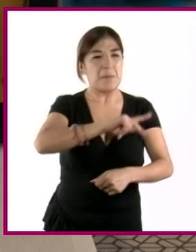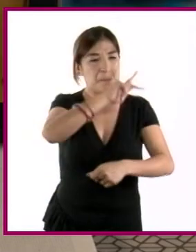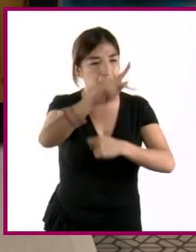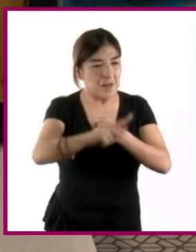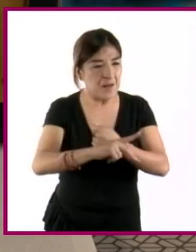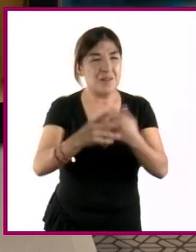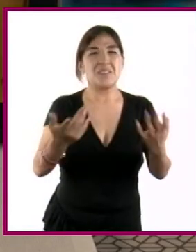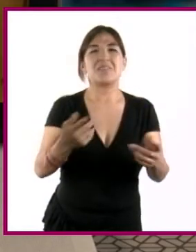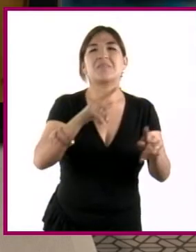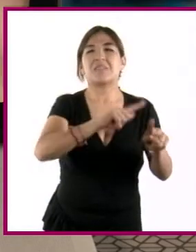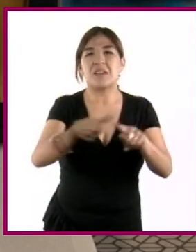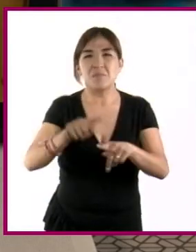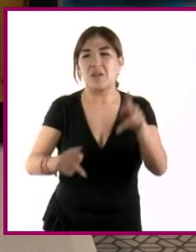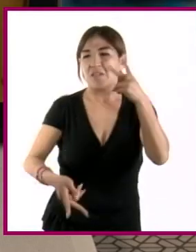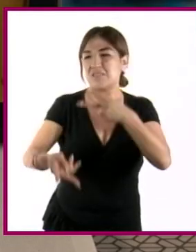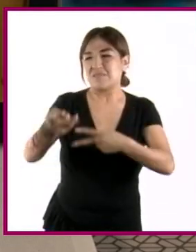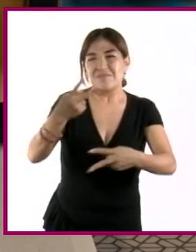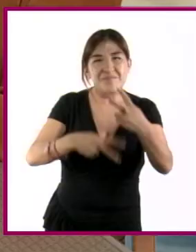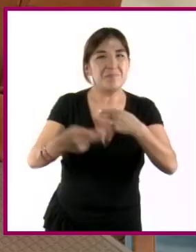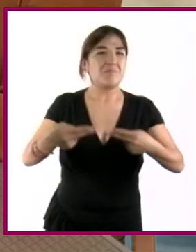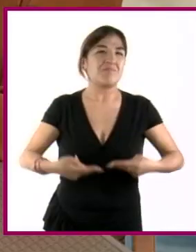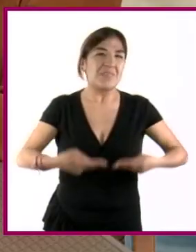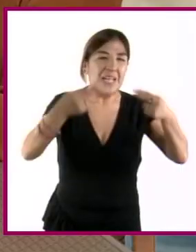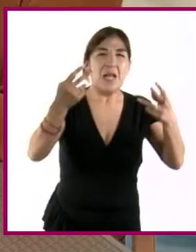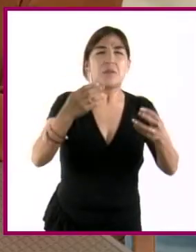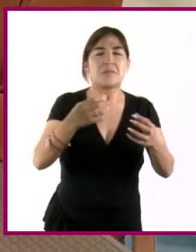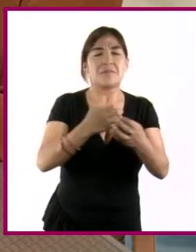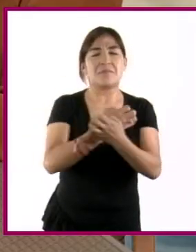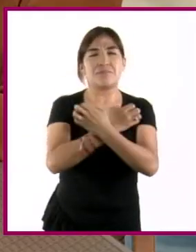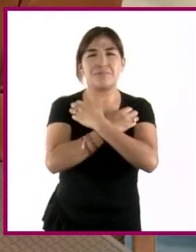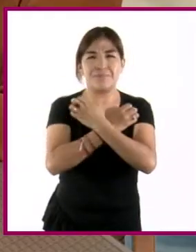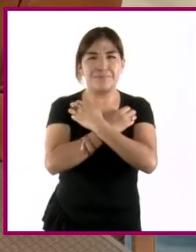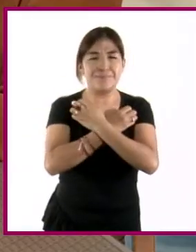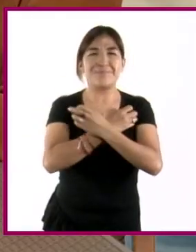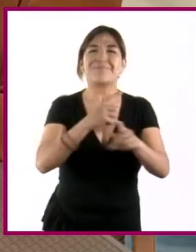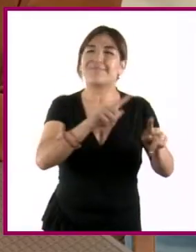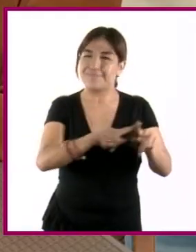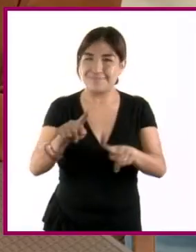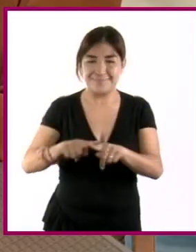sociales, productivo, académico, etc. En México,